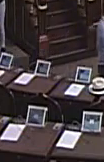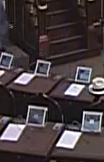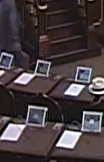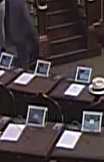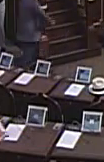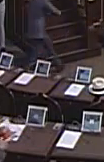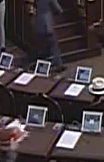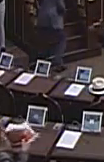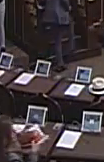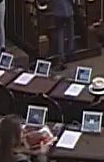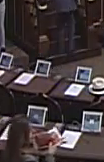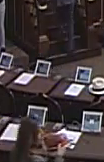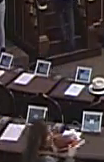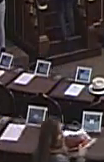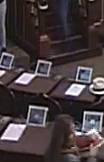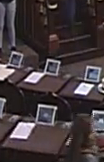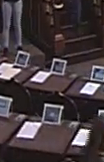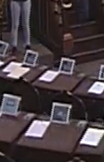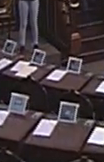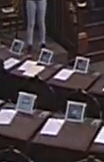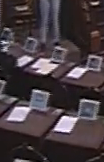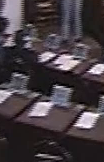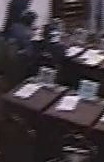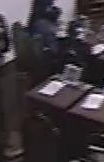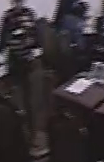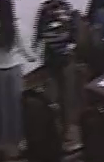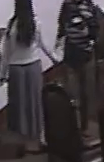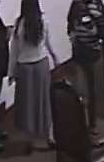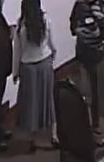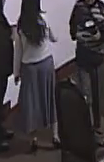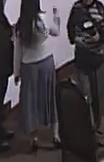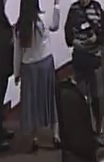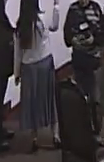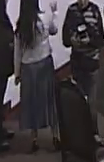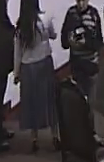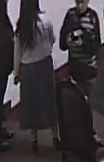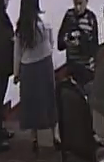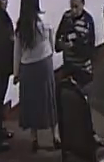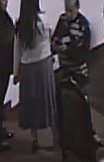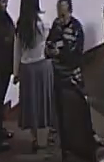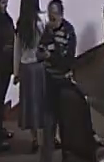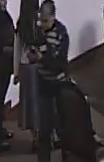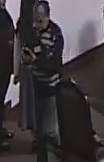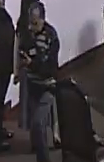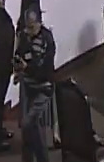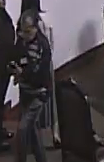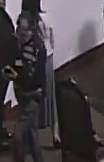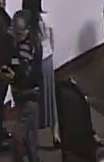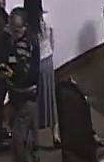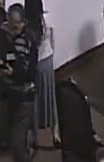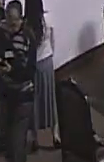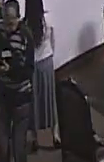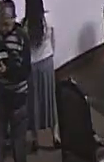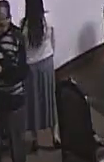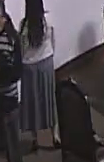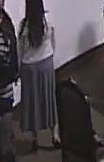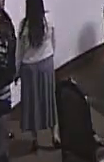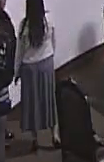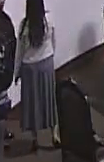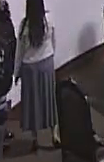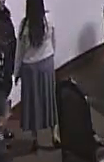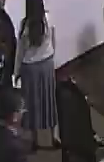con antelación y se encuentra publicada en el apartado de Gaceta Parlamentaria en la página oficial de este